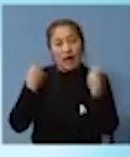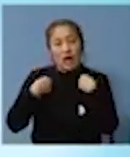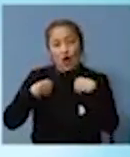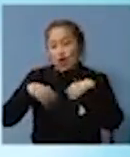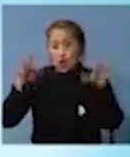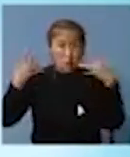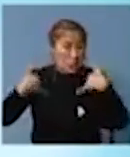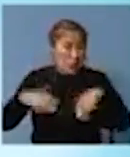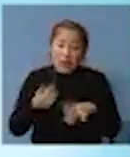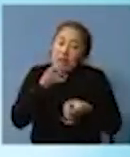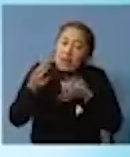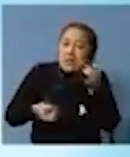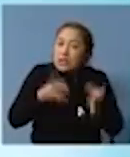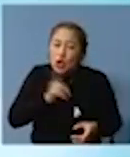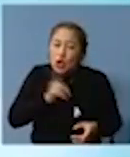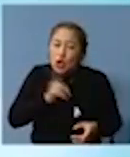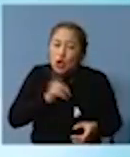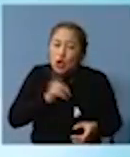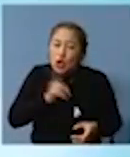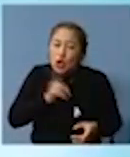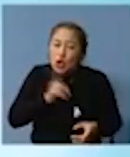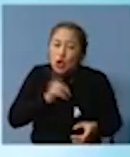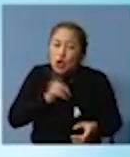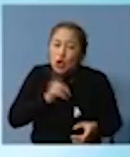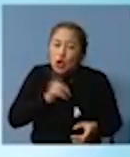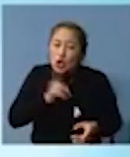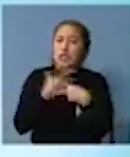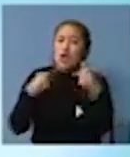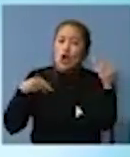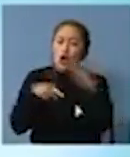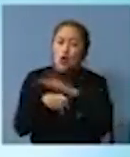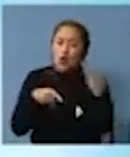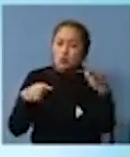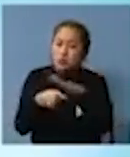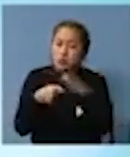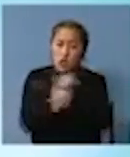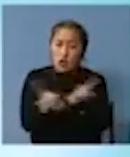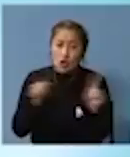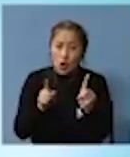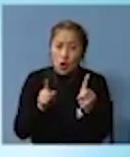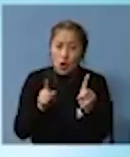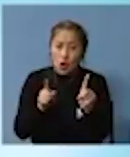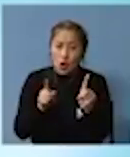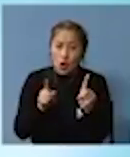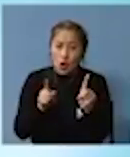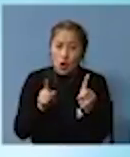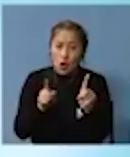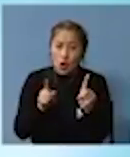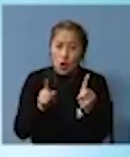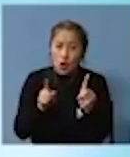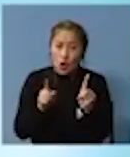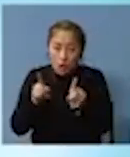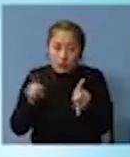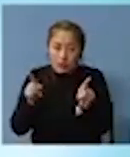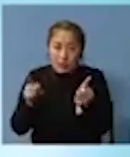práctica que tanto se ha criticado, que él mismo ha criticado, él se ha comprometido a combatir la corrupción, a no hacer lo que hacen la gente de la